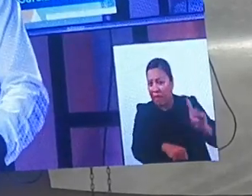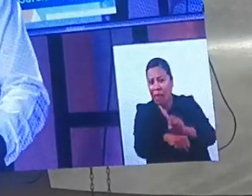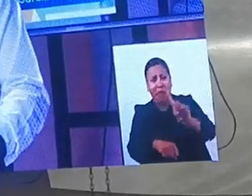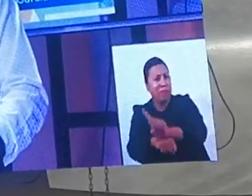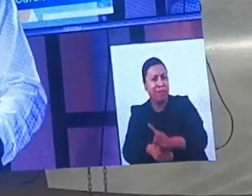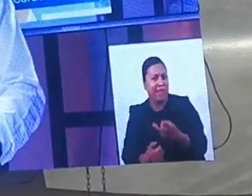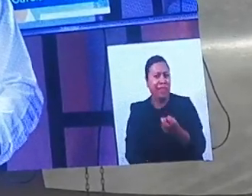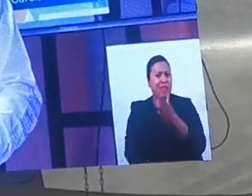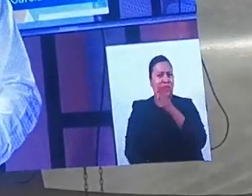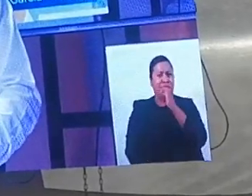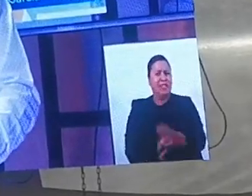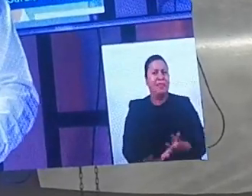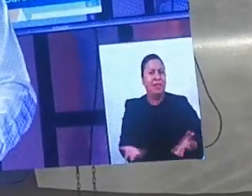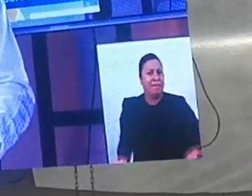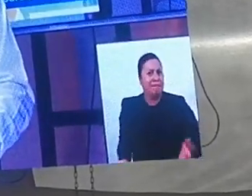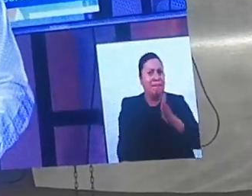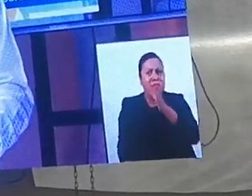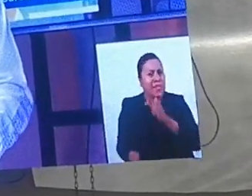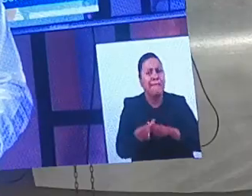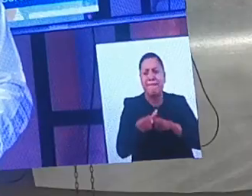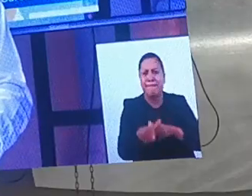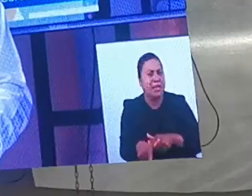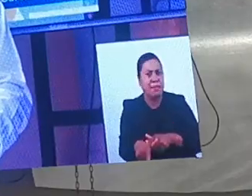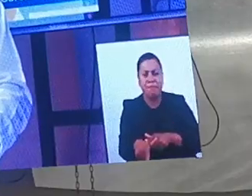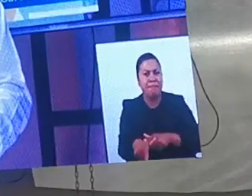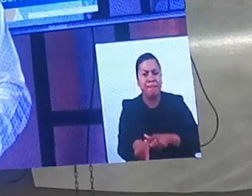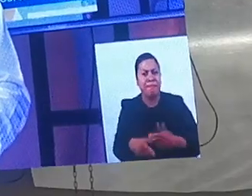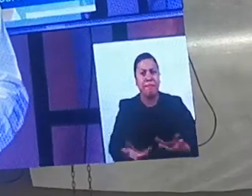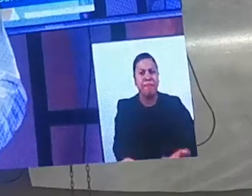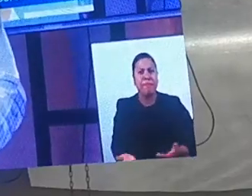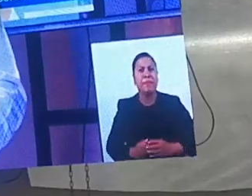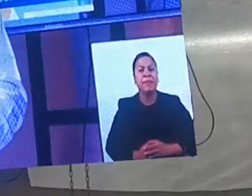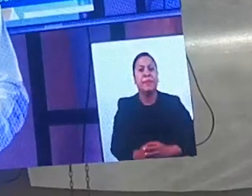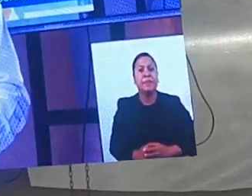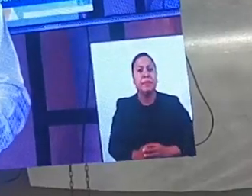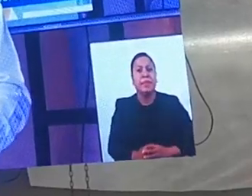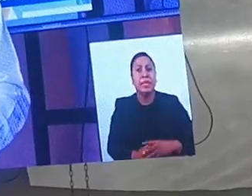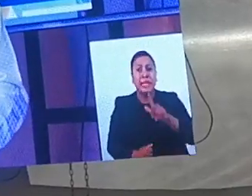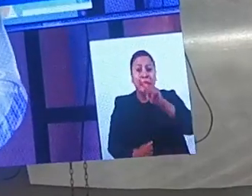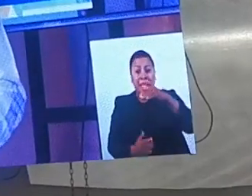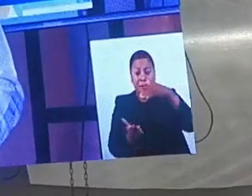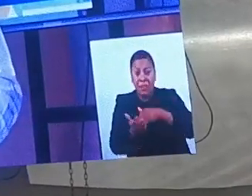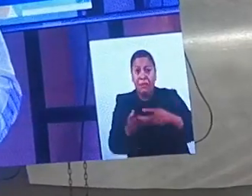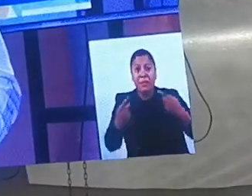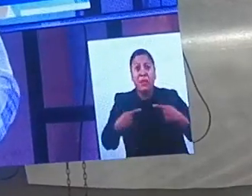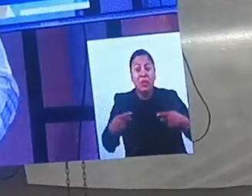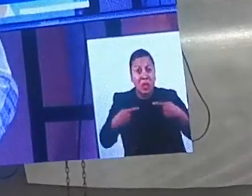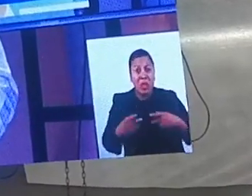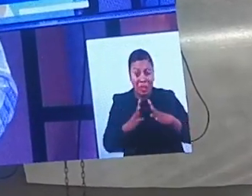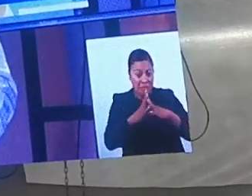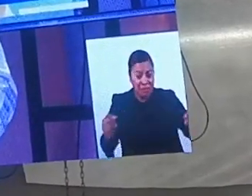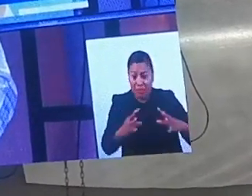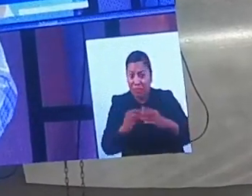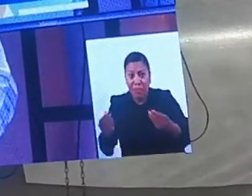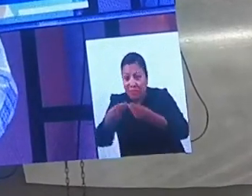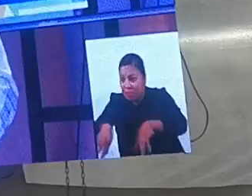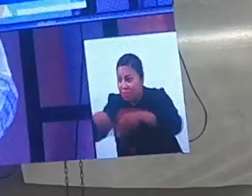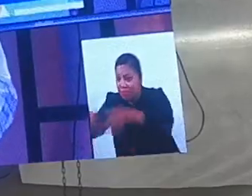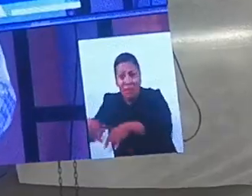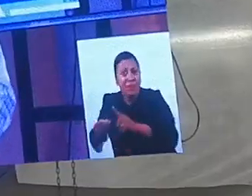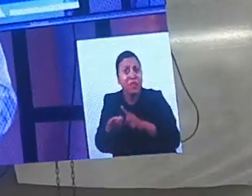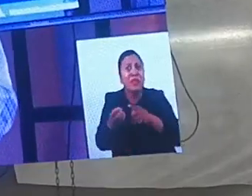es inadmisible. Eso ya no se puede seguir permitiendo. 70.000 personas en calidad de desaparecidas.